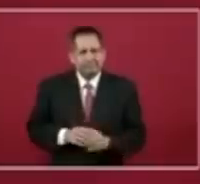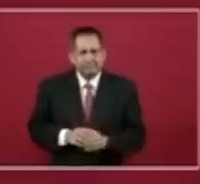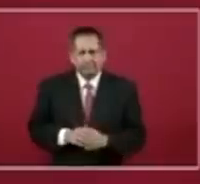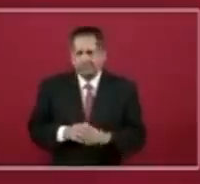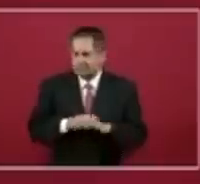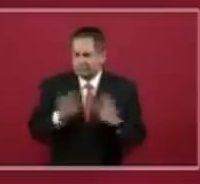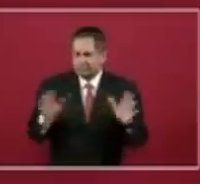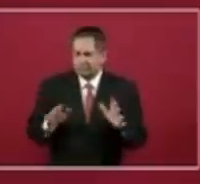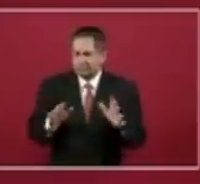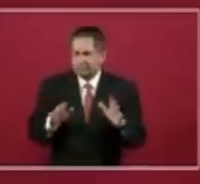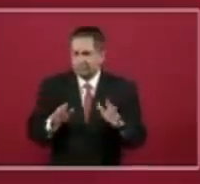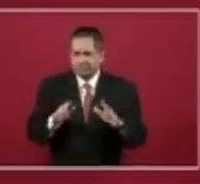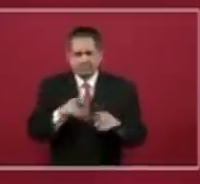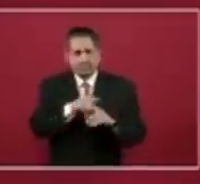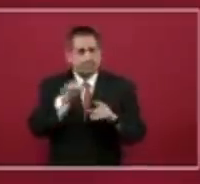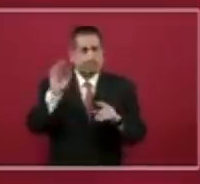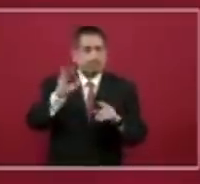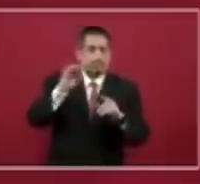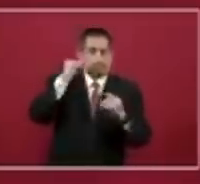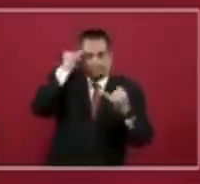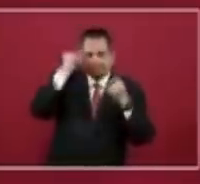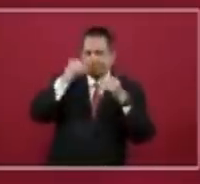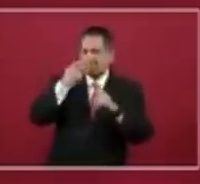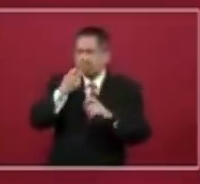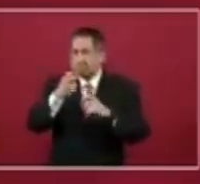Nada de carga ideológica.